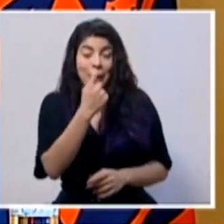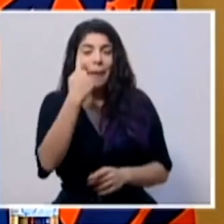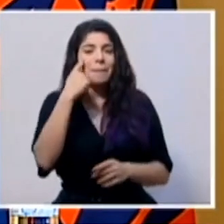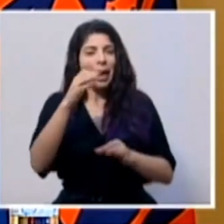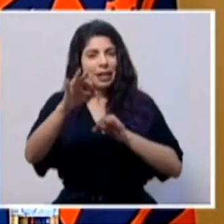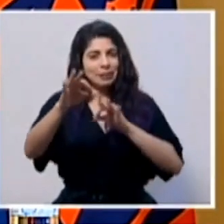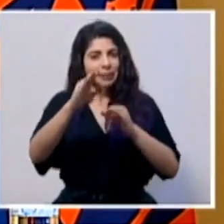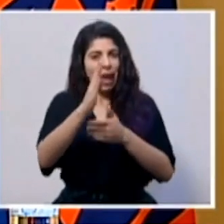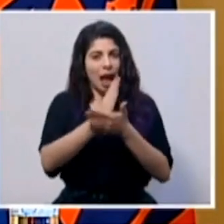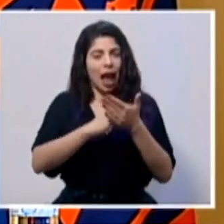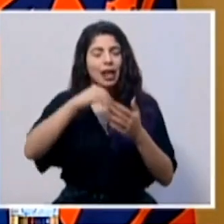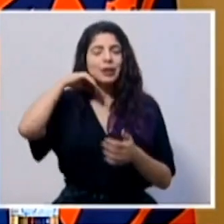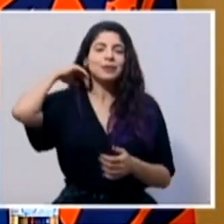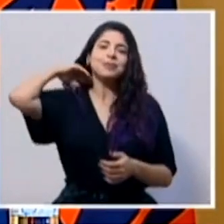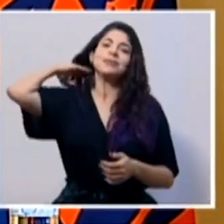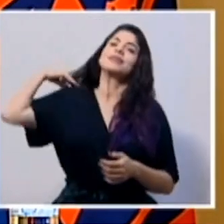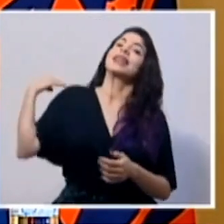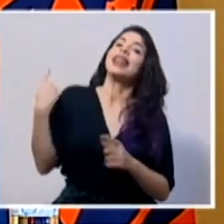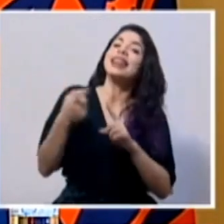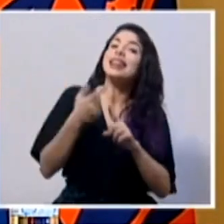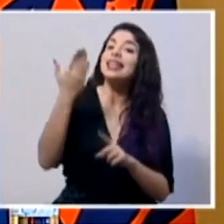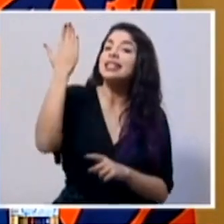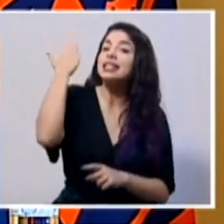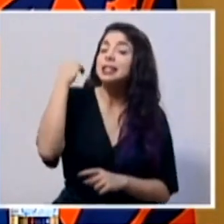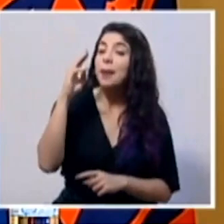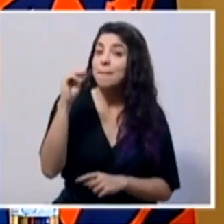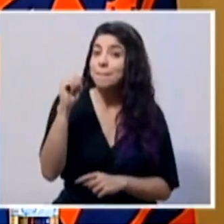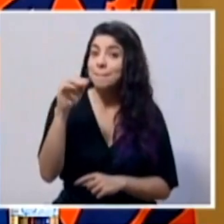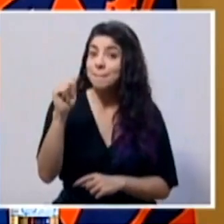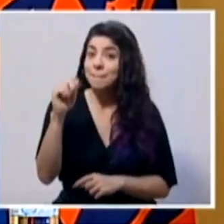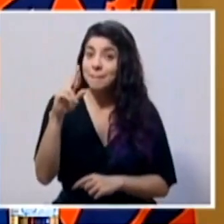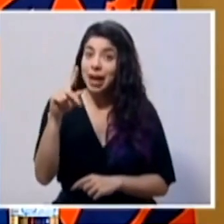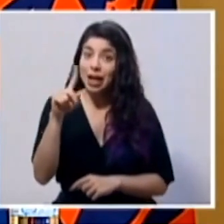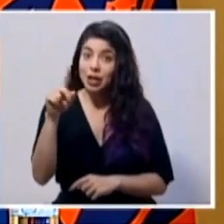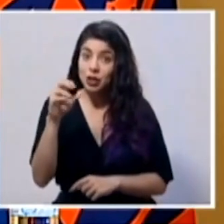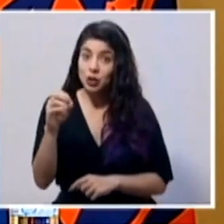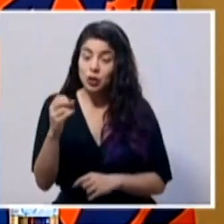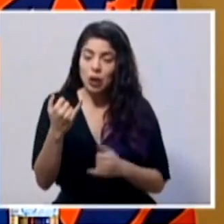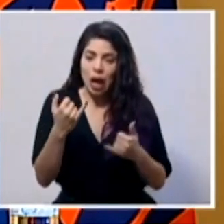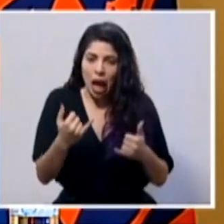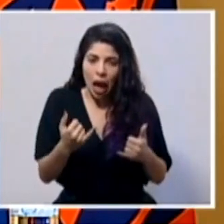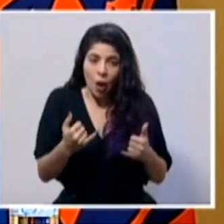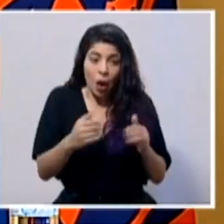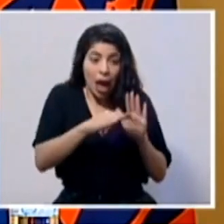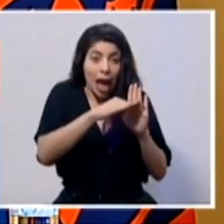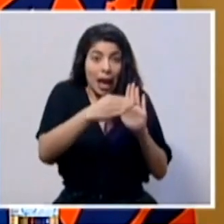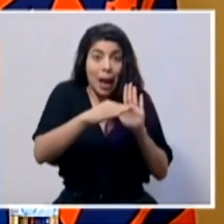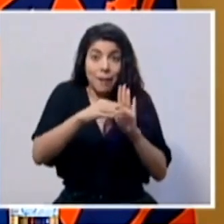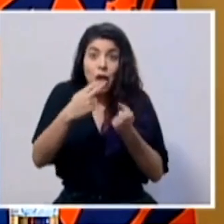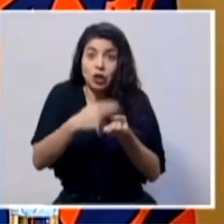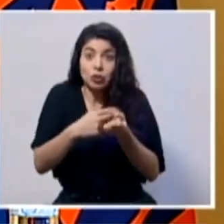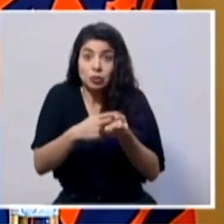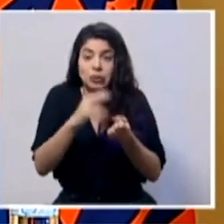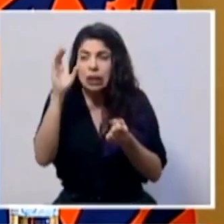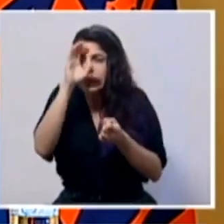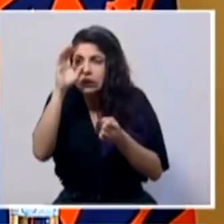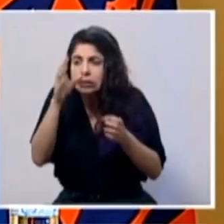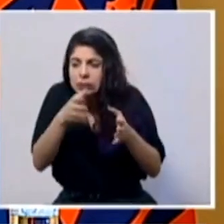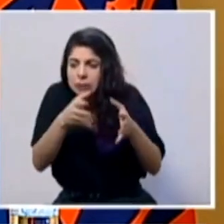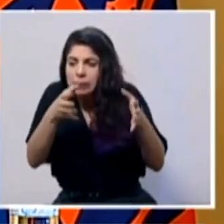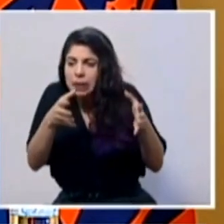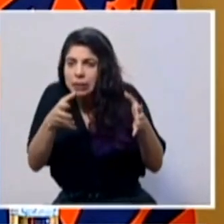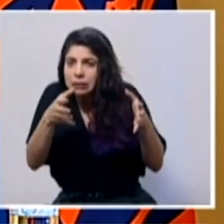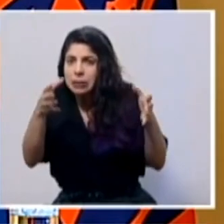para recalcar algo. Desde marzo estamos aumentando capacidad hospitalaria. Recordemos